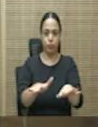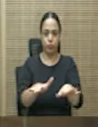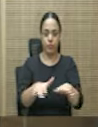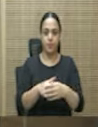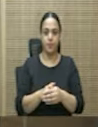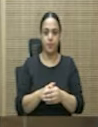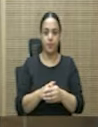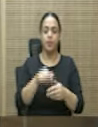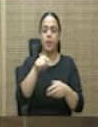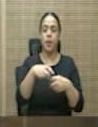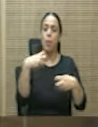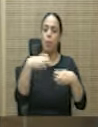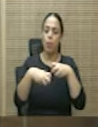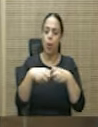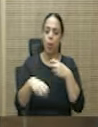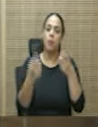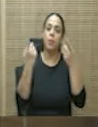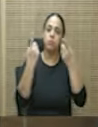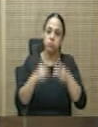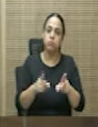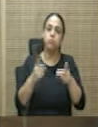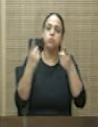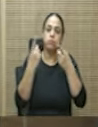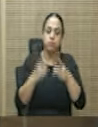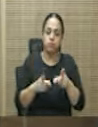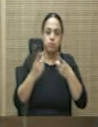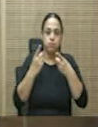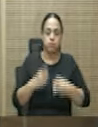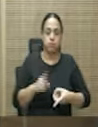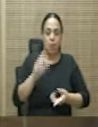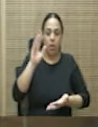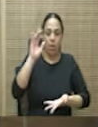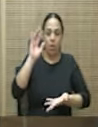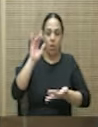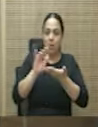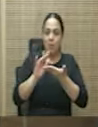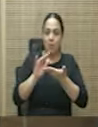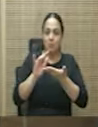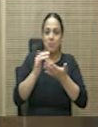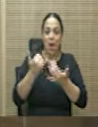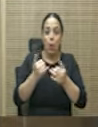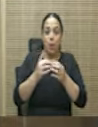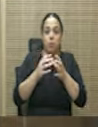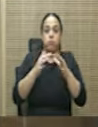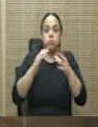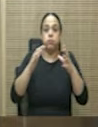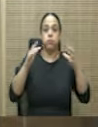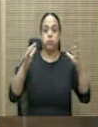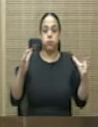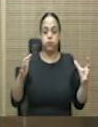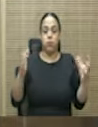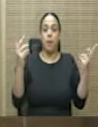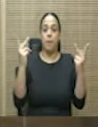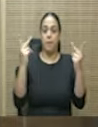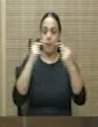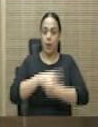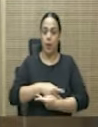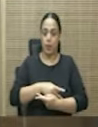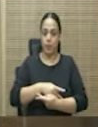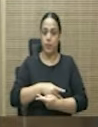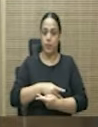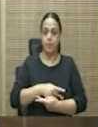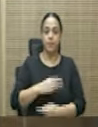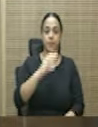problemas son recurrentes y en lugar de disminuir aumentan año con año cuánto le ha costado a los